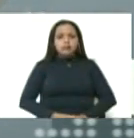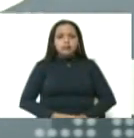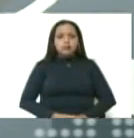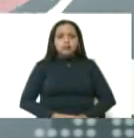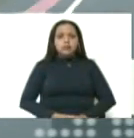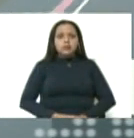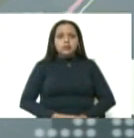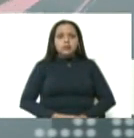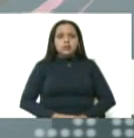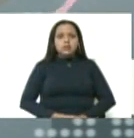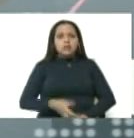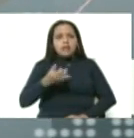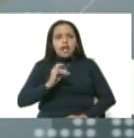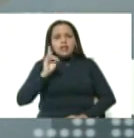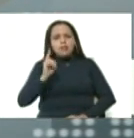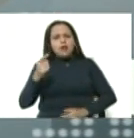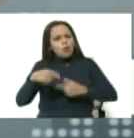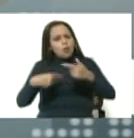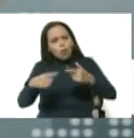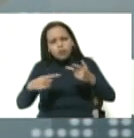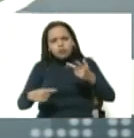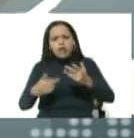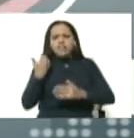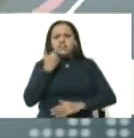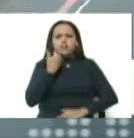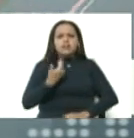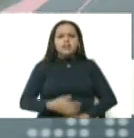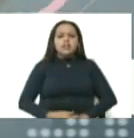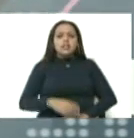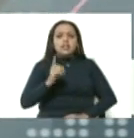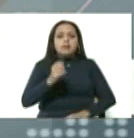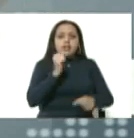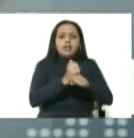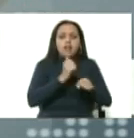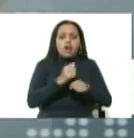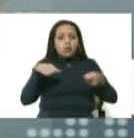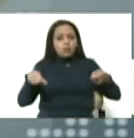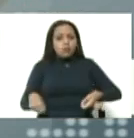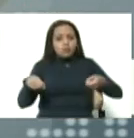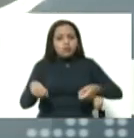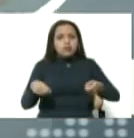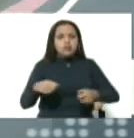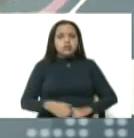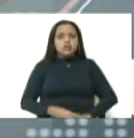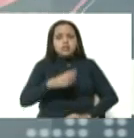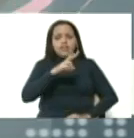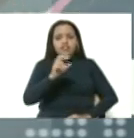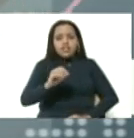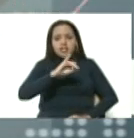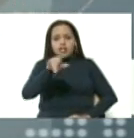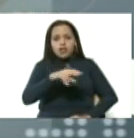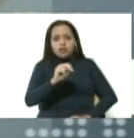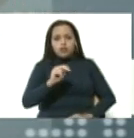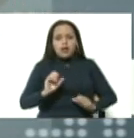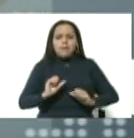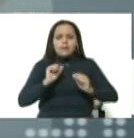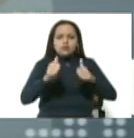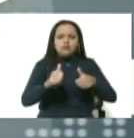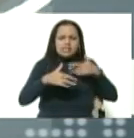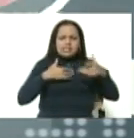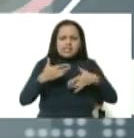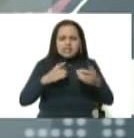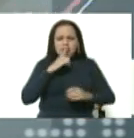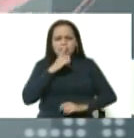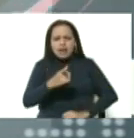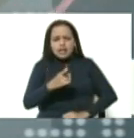antecedentes patológicos, un señor que era comerciante, y el 20 de junio comenzó a presentar síntomas, se